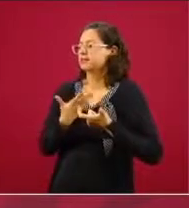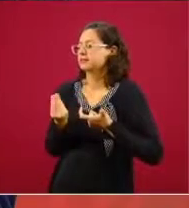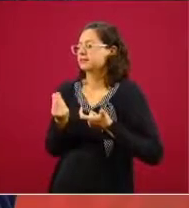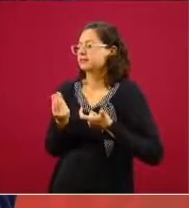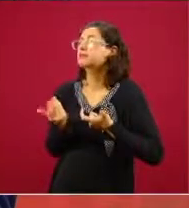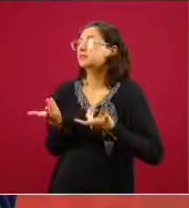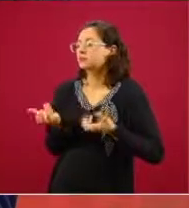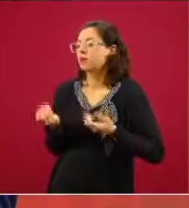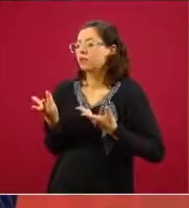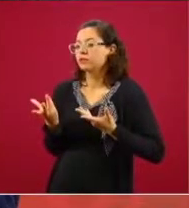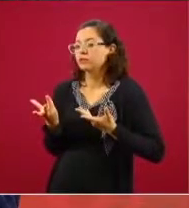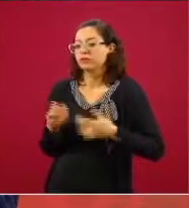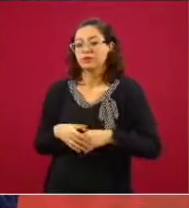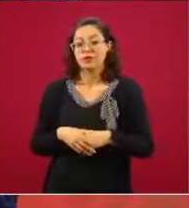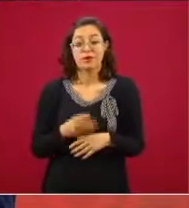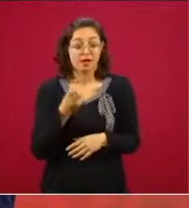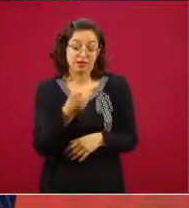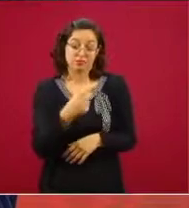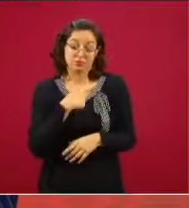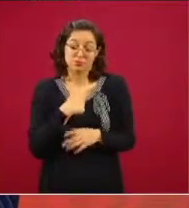de recursos? Y